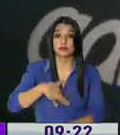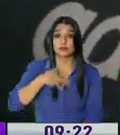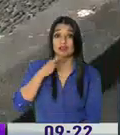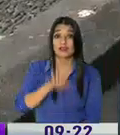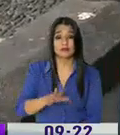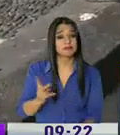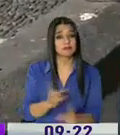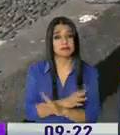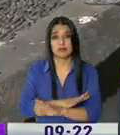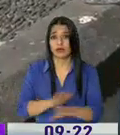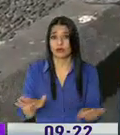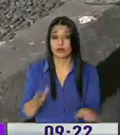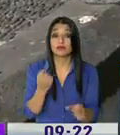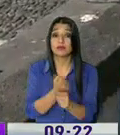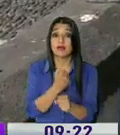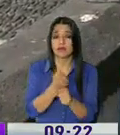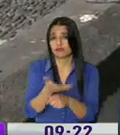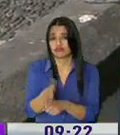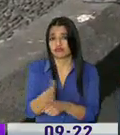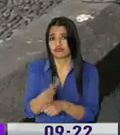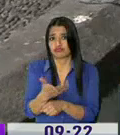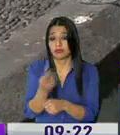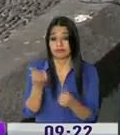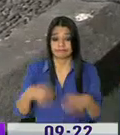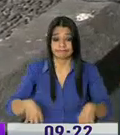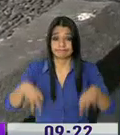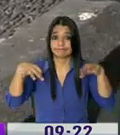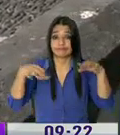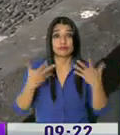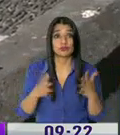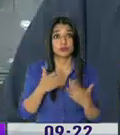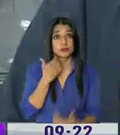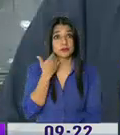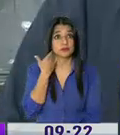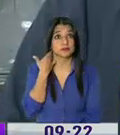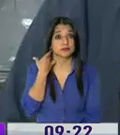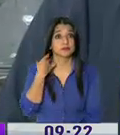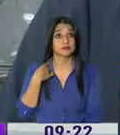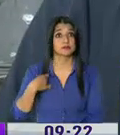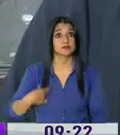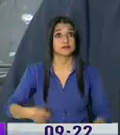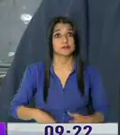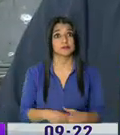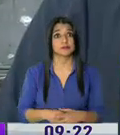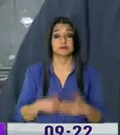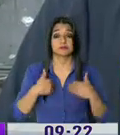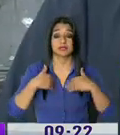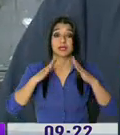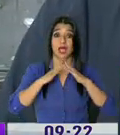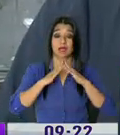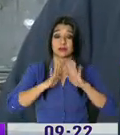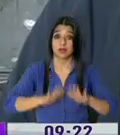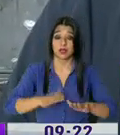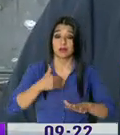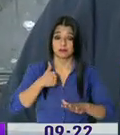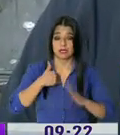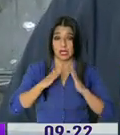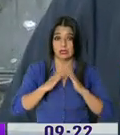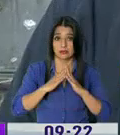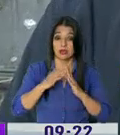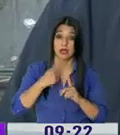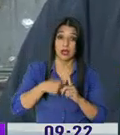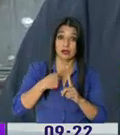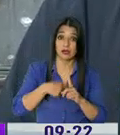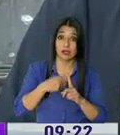su situación laboral y no cuentan con recursos económicos. De las habitaciones donde nosotros vivimos, de los condominios, y ya no tenemos